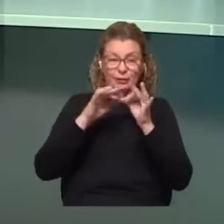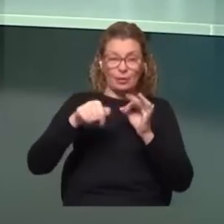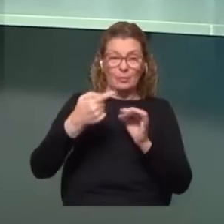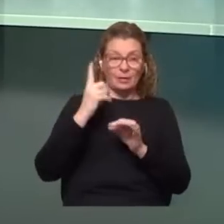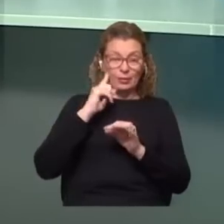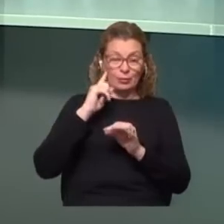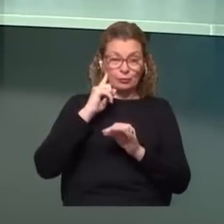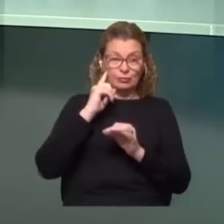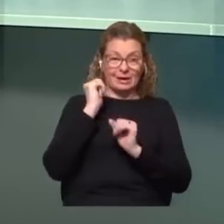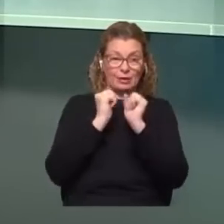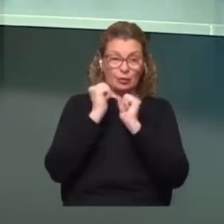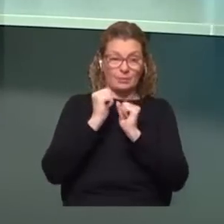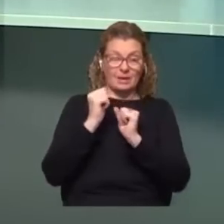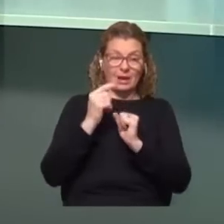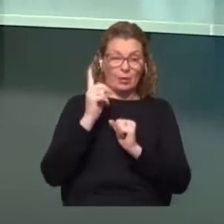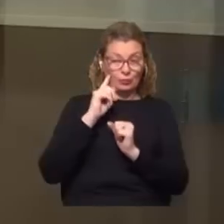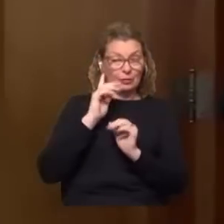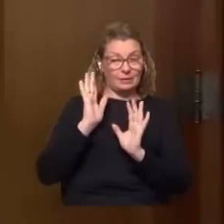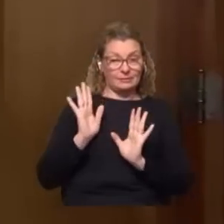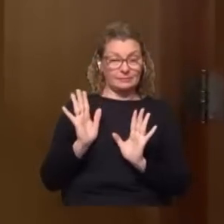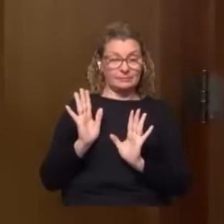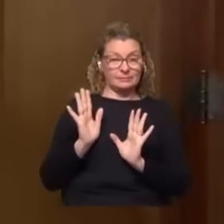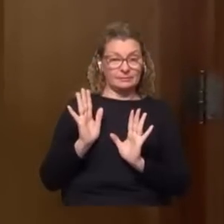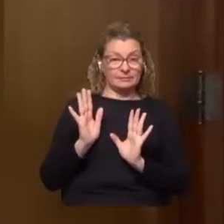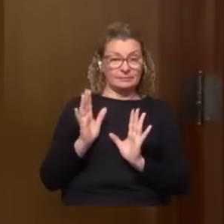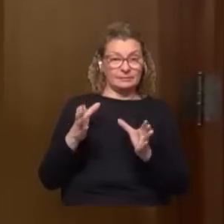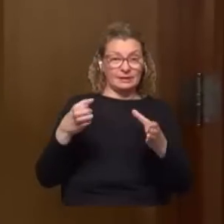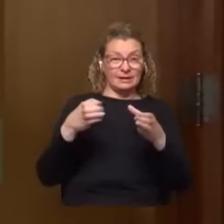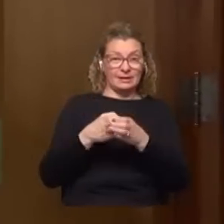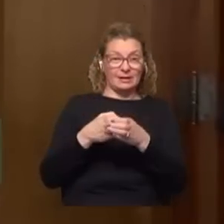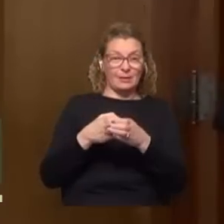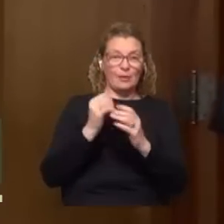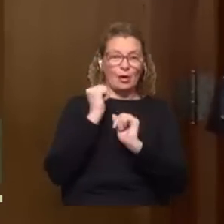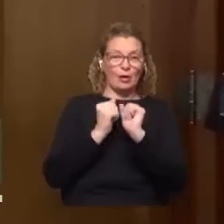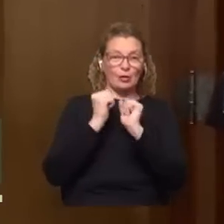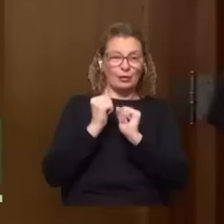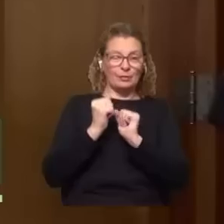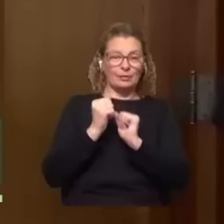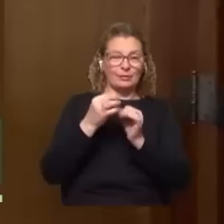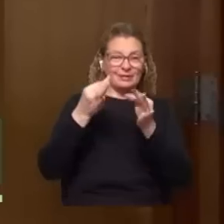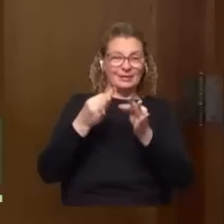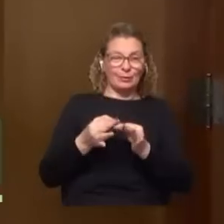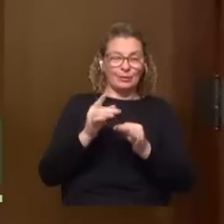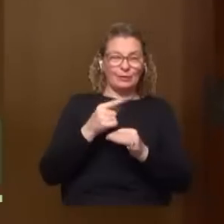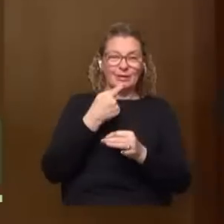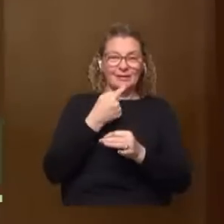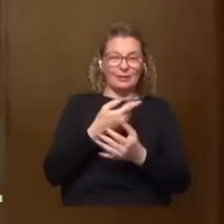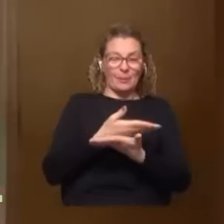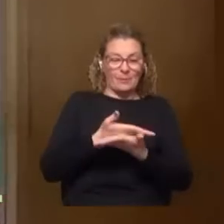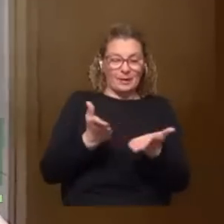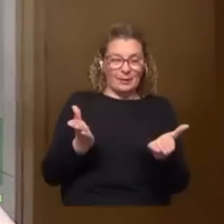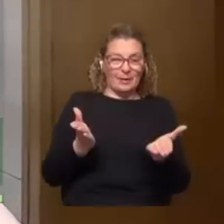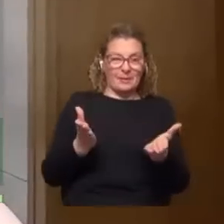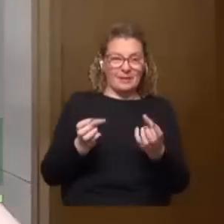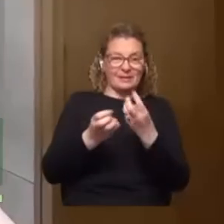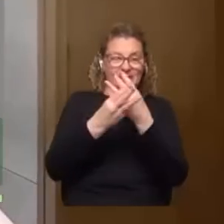Escuchar al equipo económico el equipo económico seguramente nos va a dar un panorama general